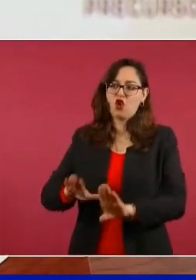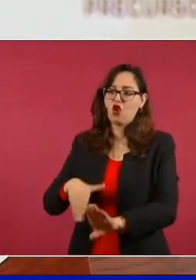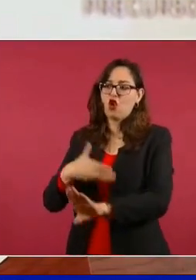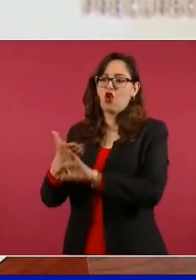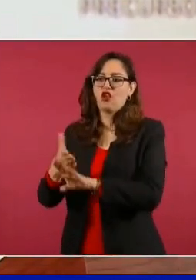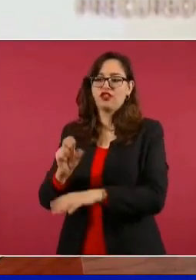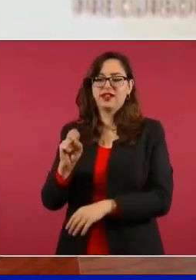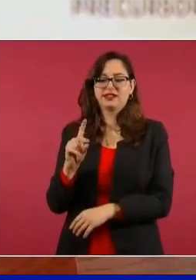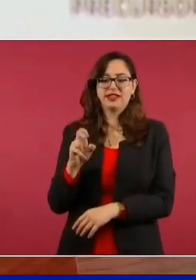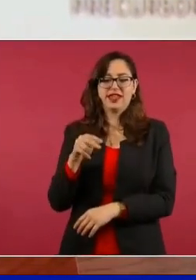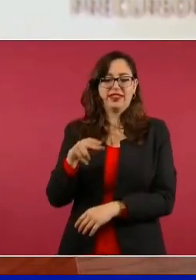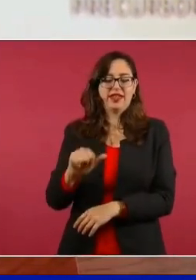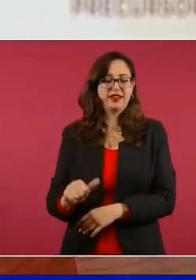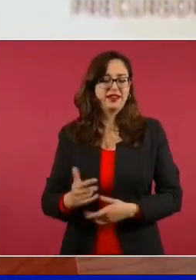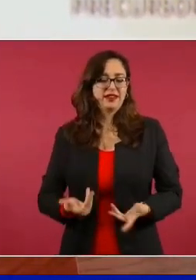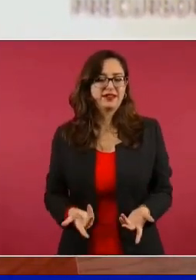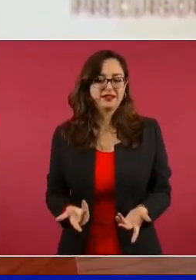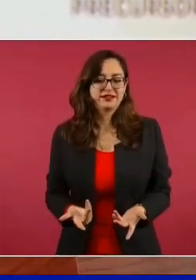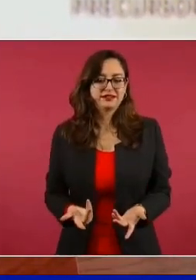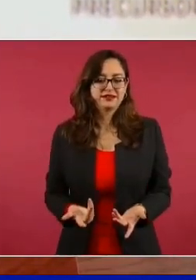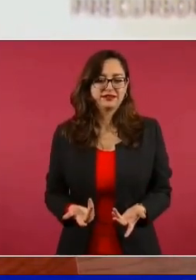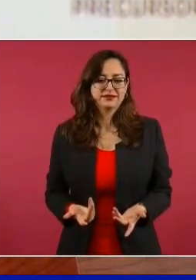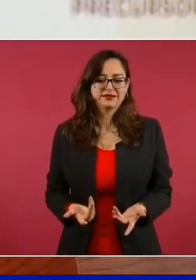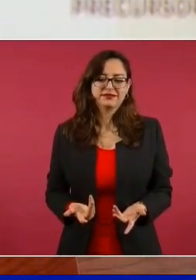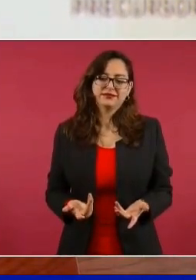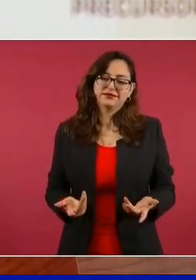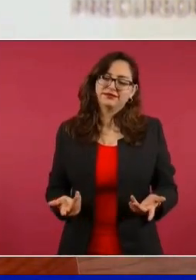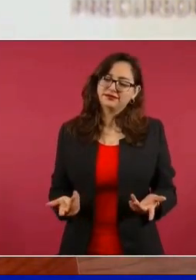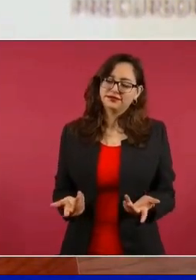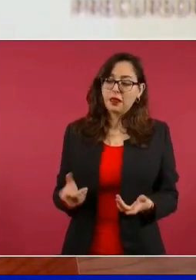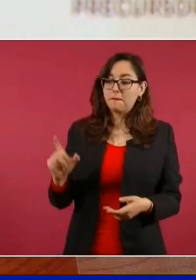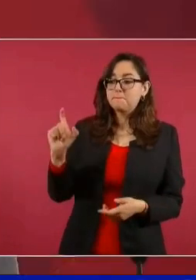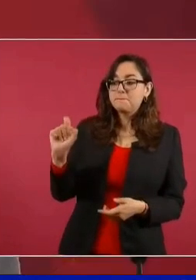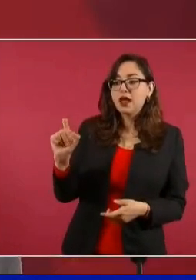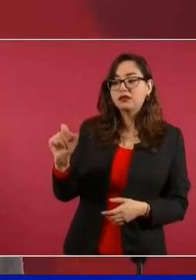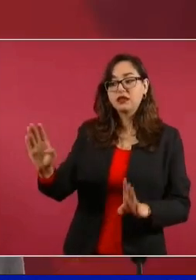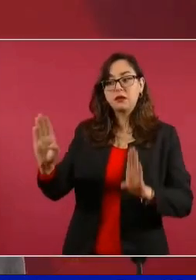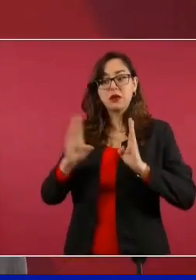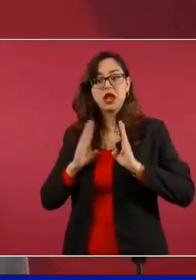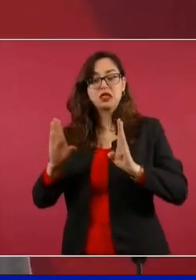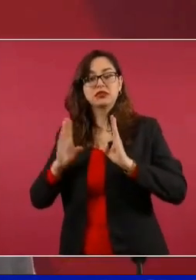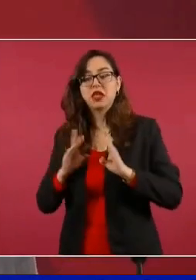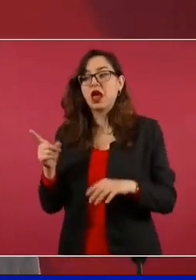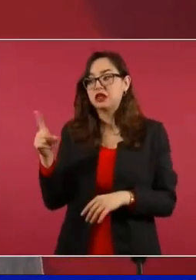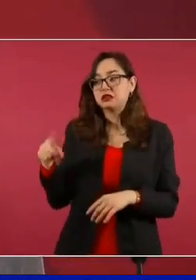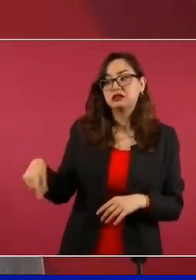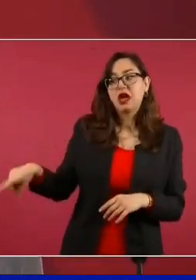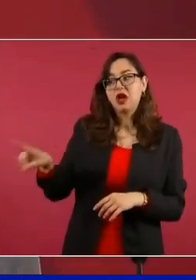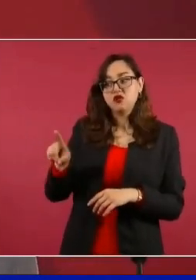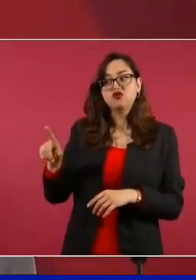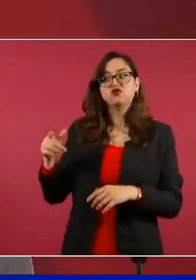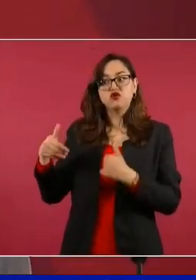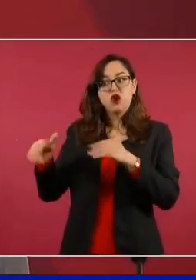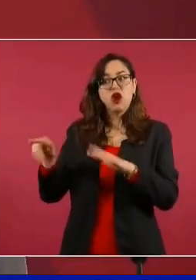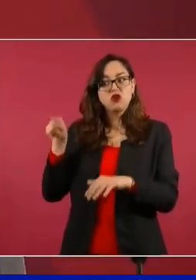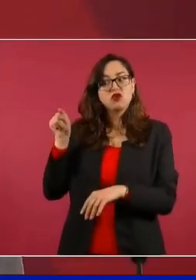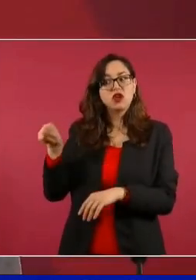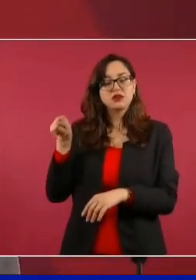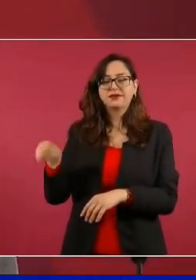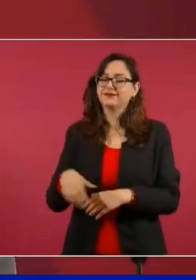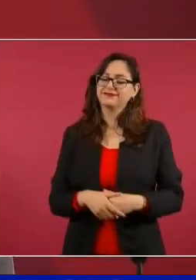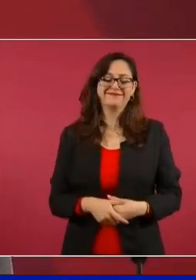responsabilizando a 20, cuando en la investigación son 5,